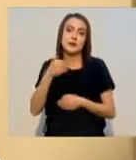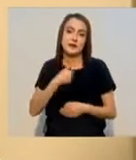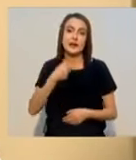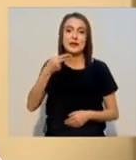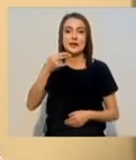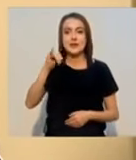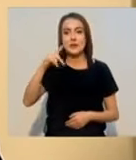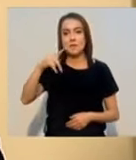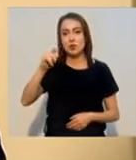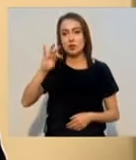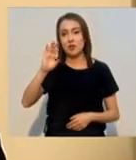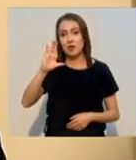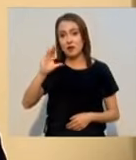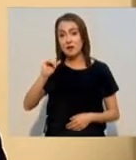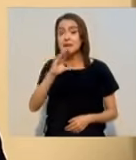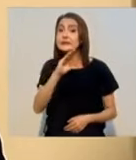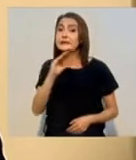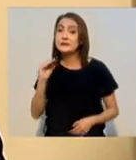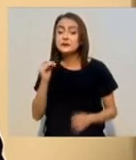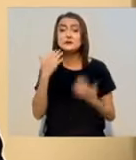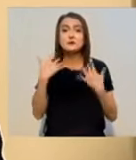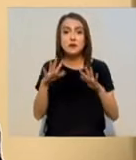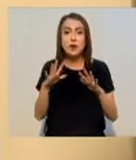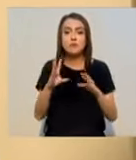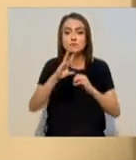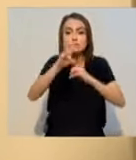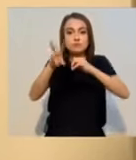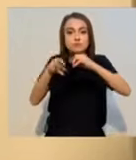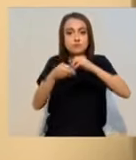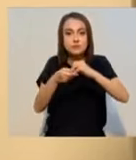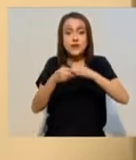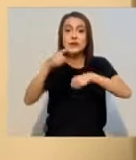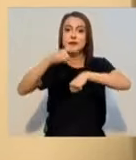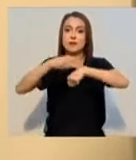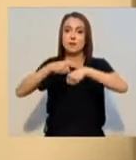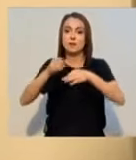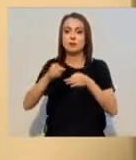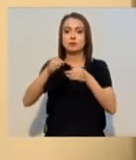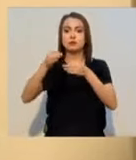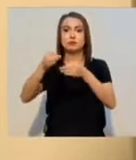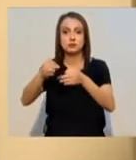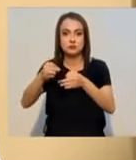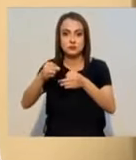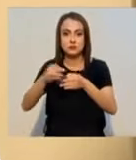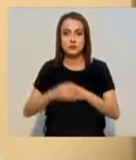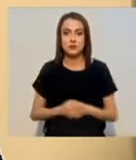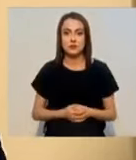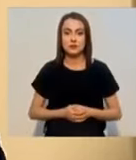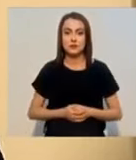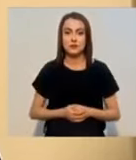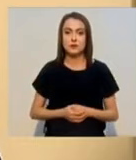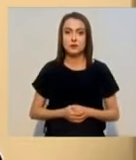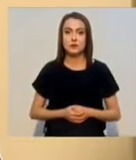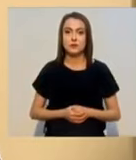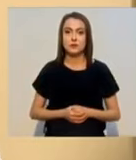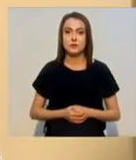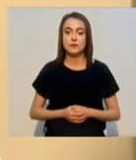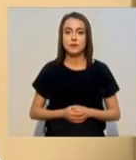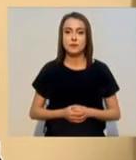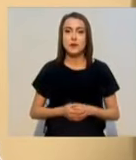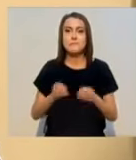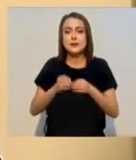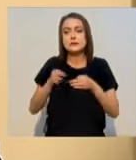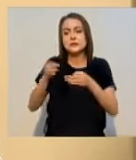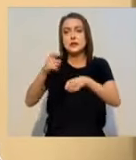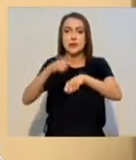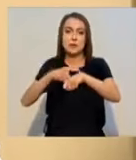con la institución y se agregaría plazo a la vida de la